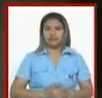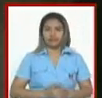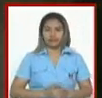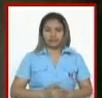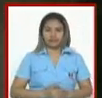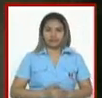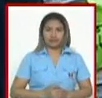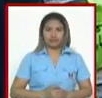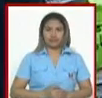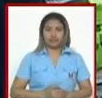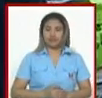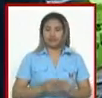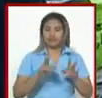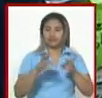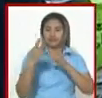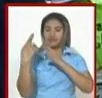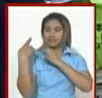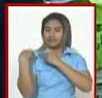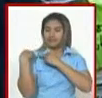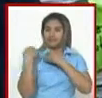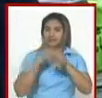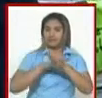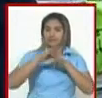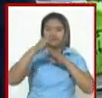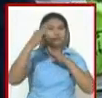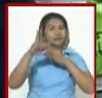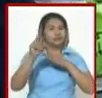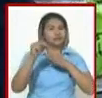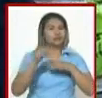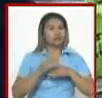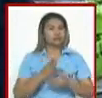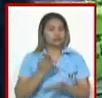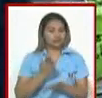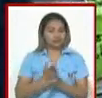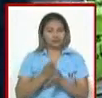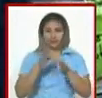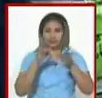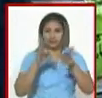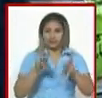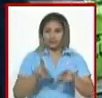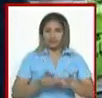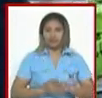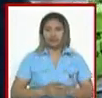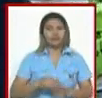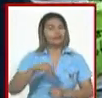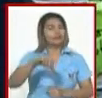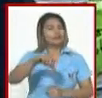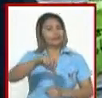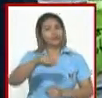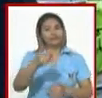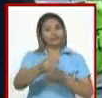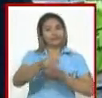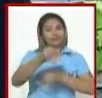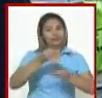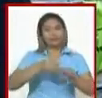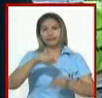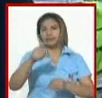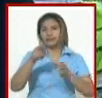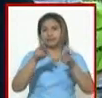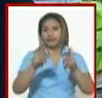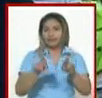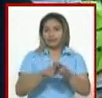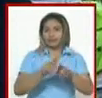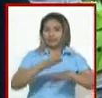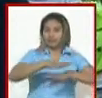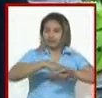él asignado al caso se ha podido determinar que es no fuese esa persona si existiría otra persona de igual manera